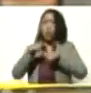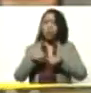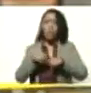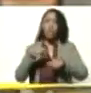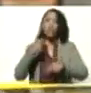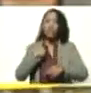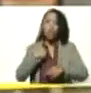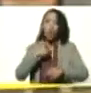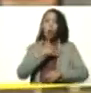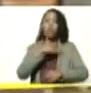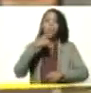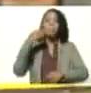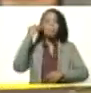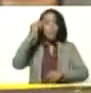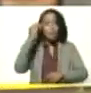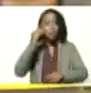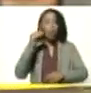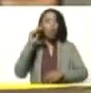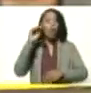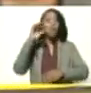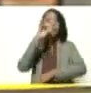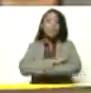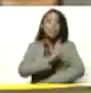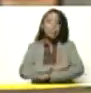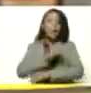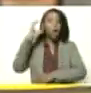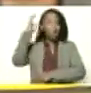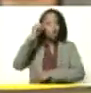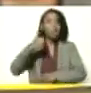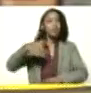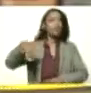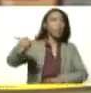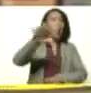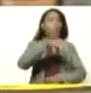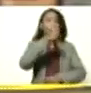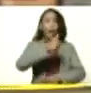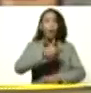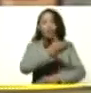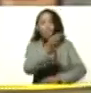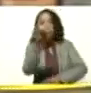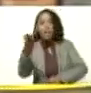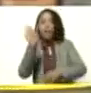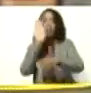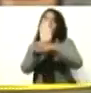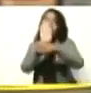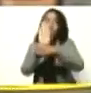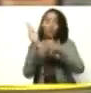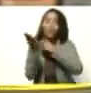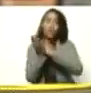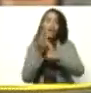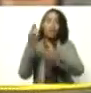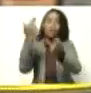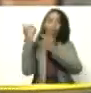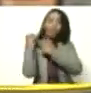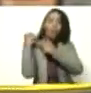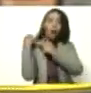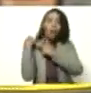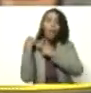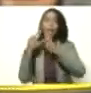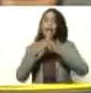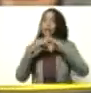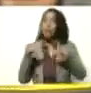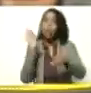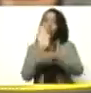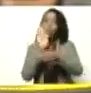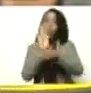disciplina y a la conciencia para que todos y cada uno de ustedes se cuiden para que todos nos